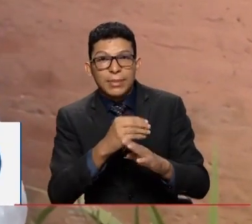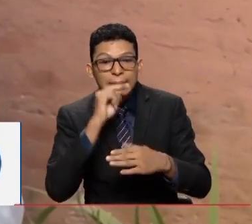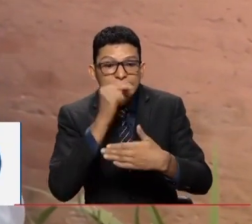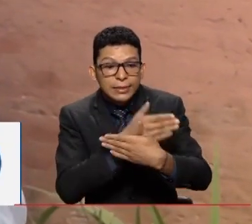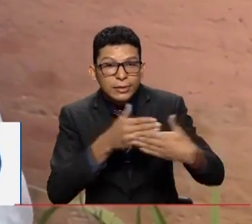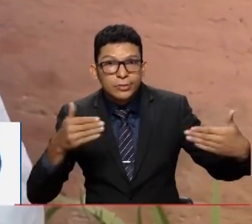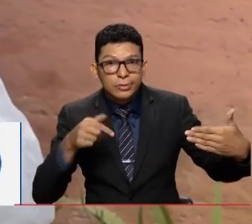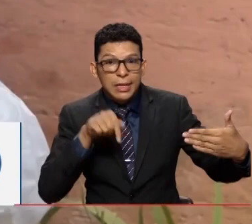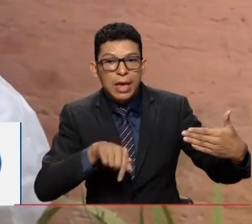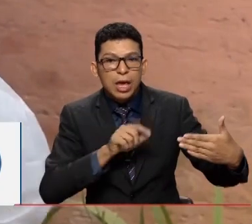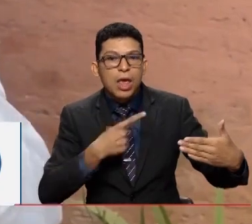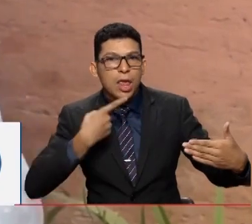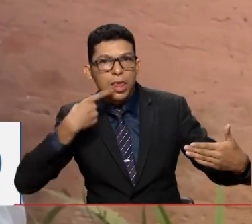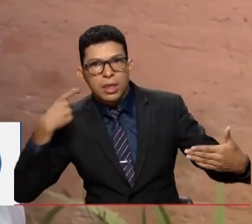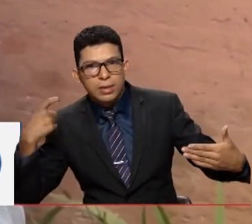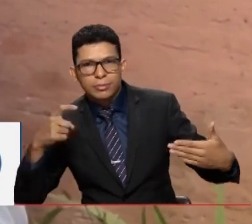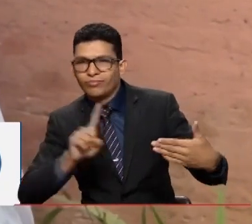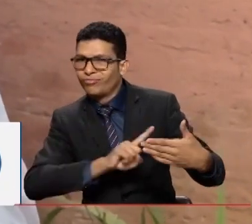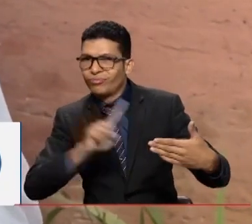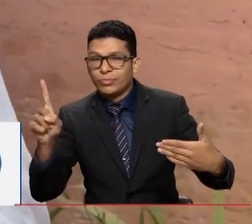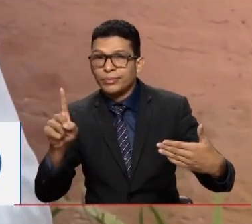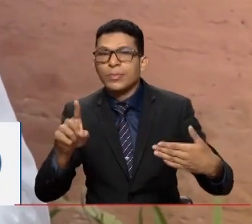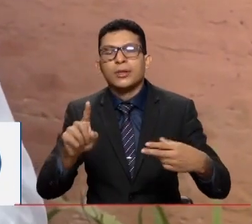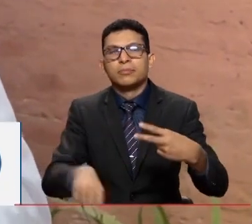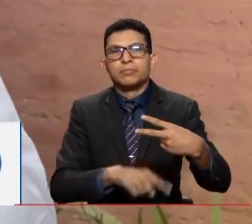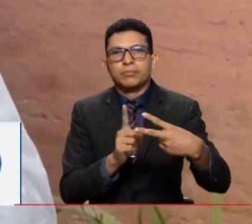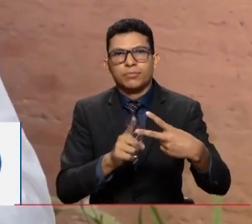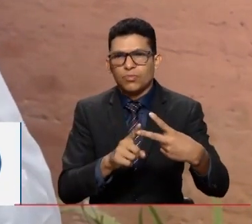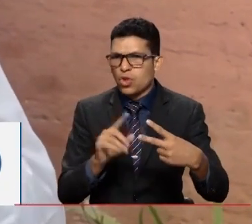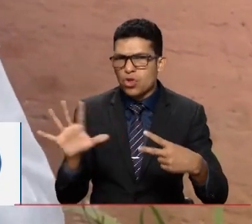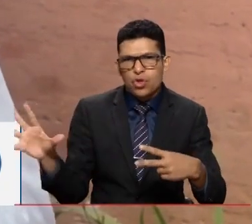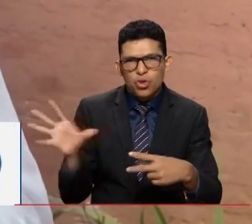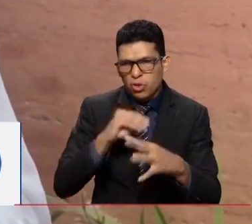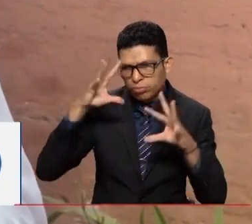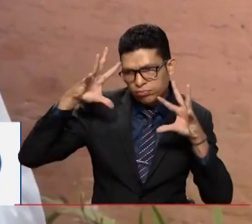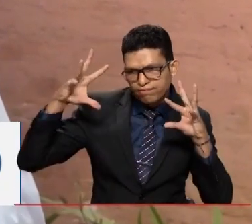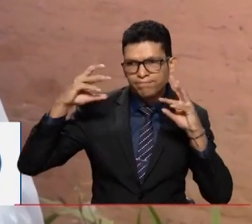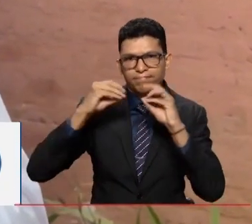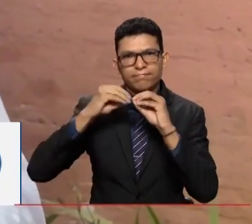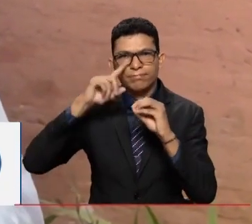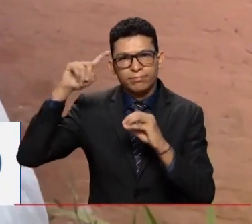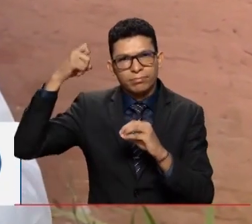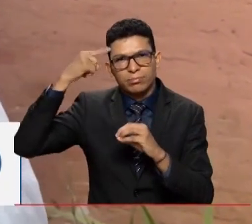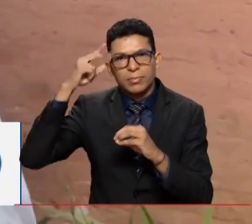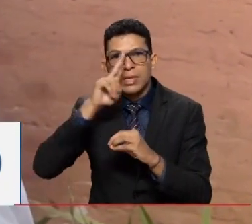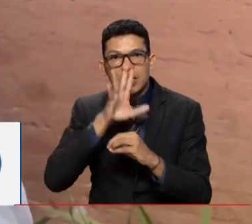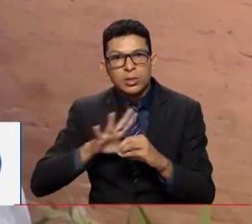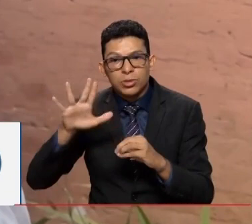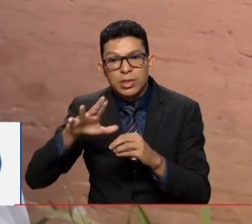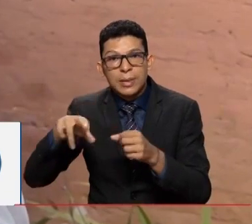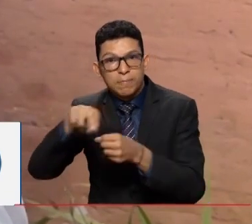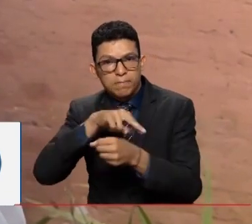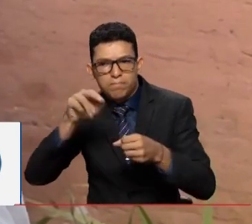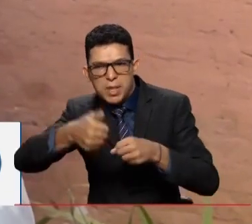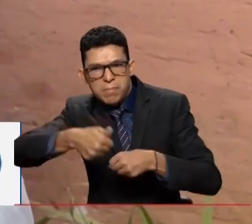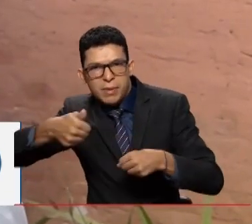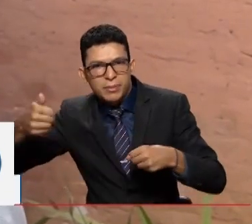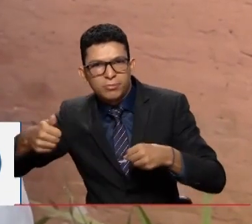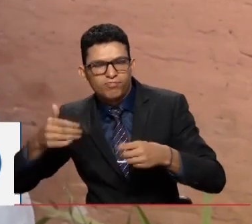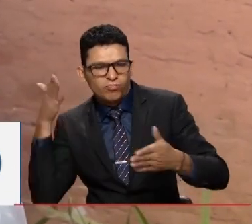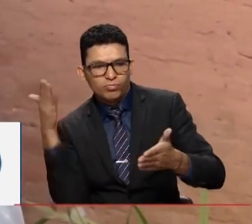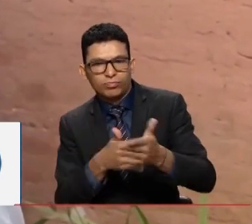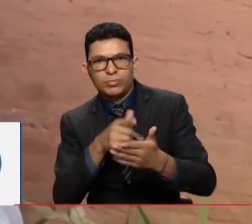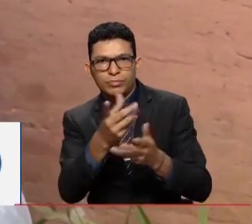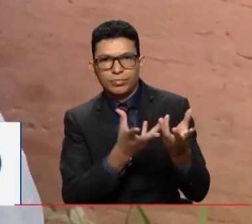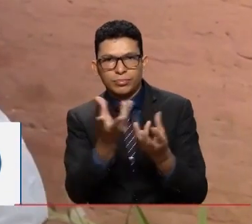en la delincuencia. Lo segundo es formar un frente común con el gobierno nacional y los otros mandatarios regionales para combatir con severidad